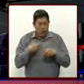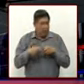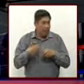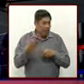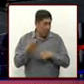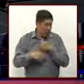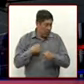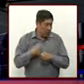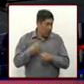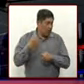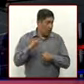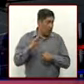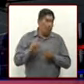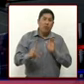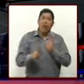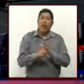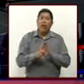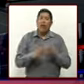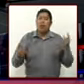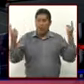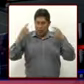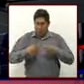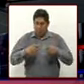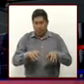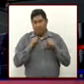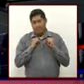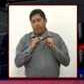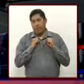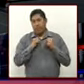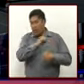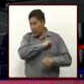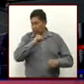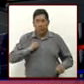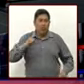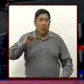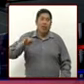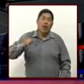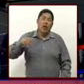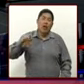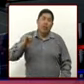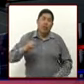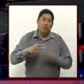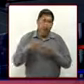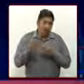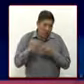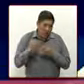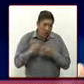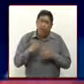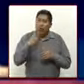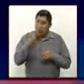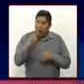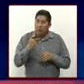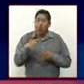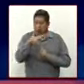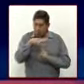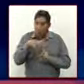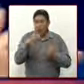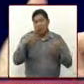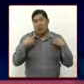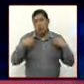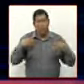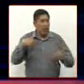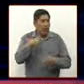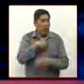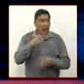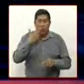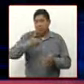La ley de aduanas, la han retirado, es del senador sí, Aspi. Sí, sí. El dólar, de pero le estamos señalando cuál es el contexto que tenemos.